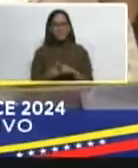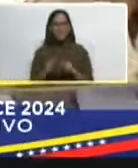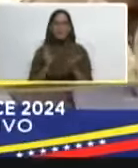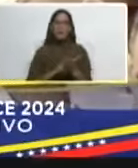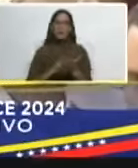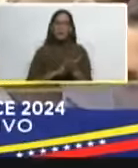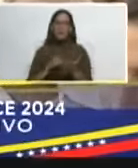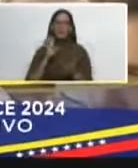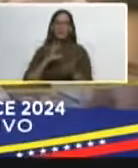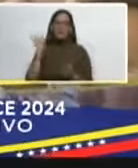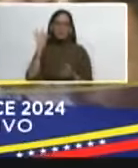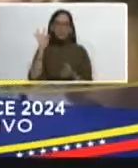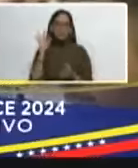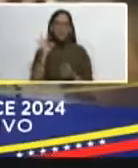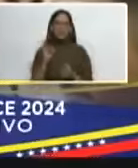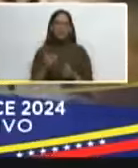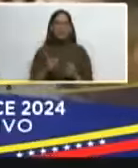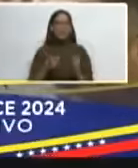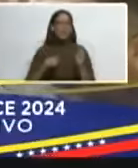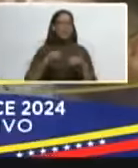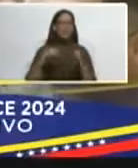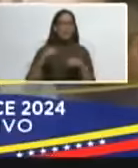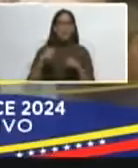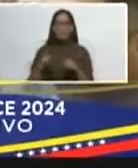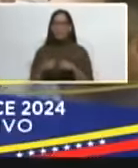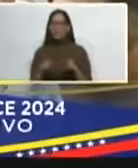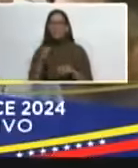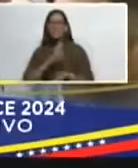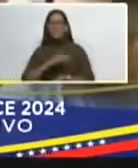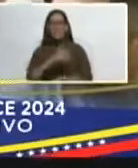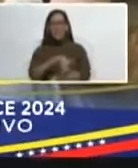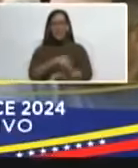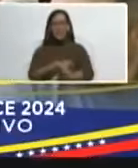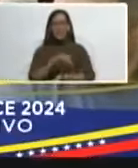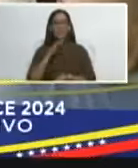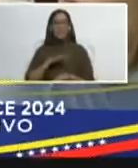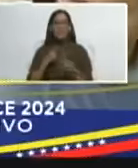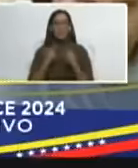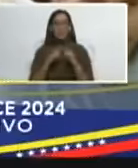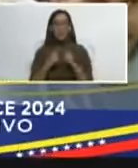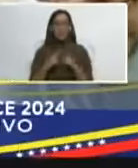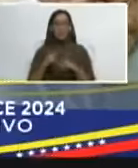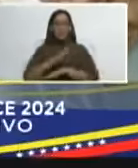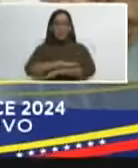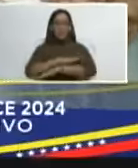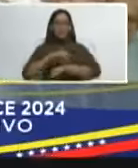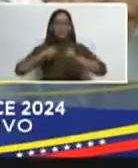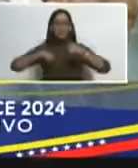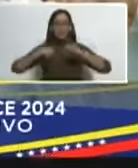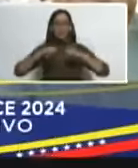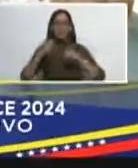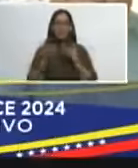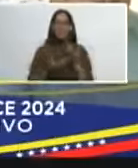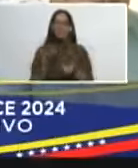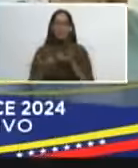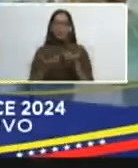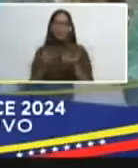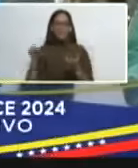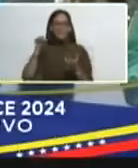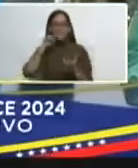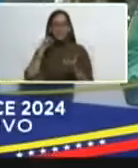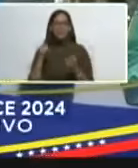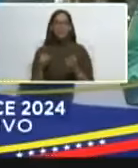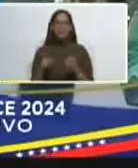stands. Está en los supermercados, está en las bodegas, está en las calles, está en los distintos puestos de venta de frutas, hortalizas,